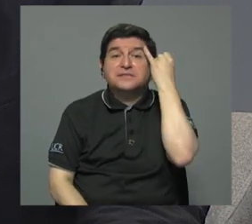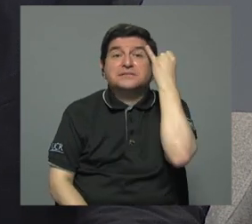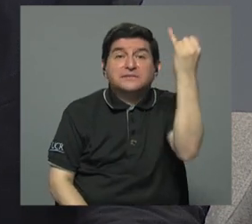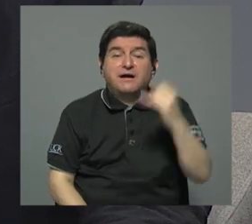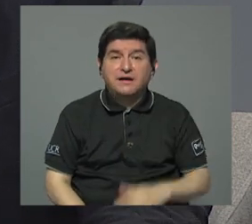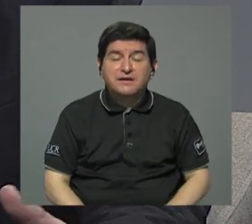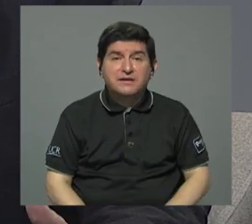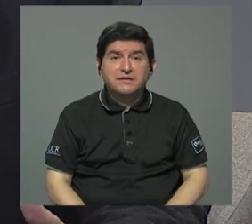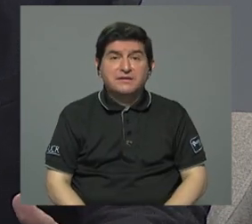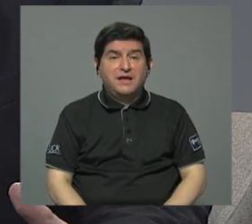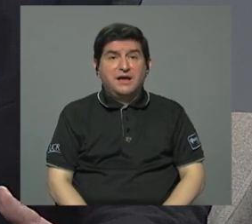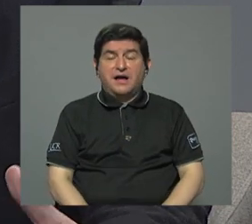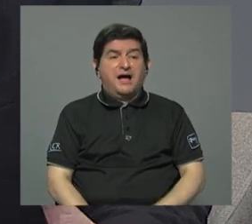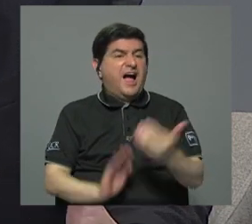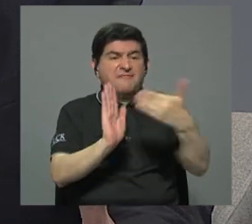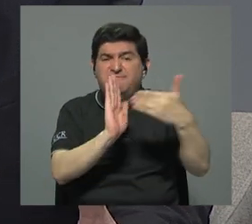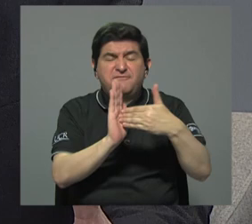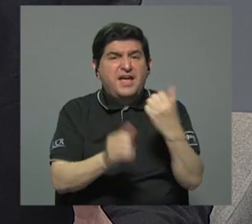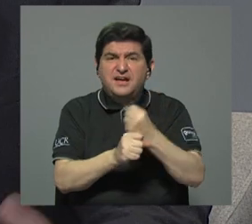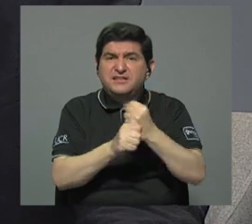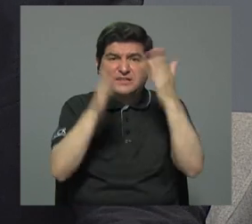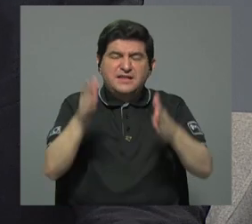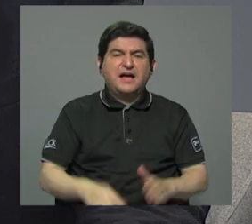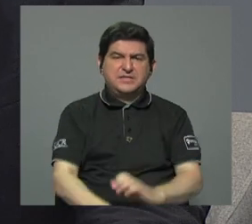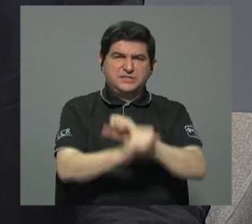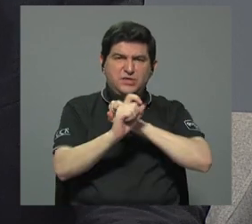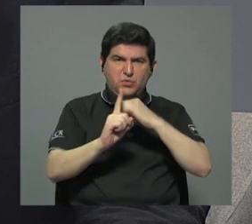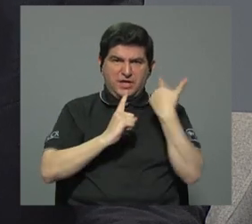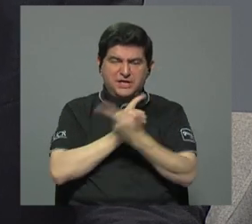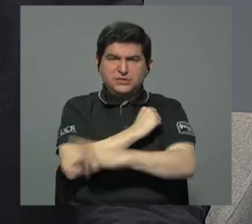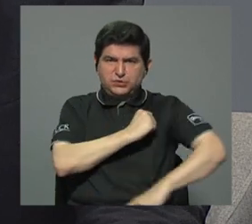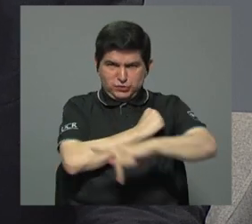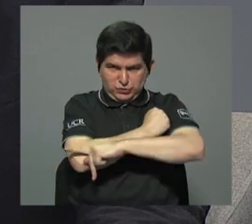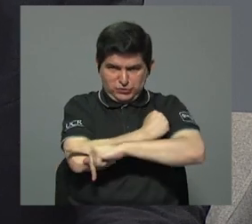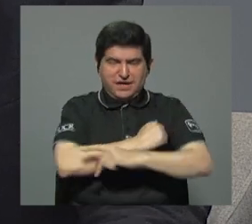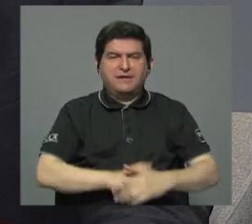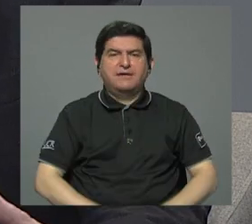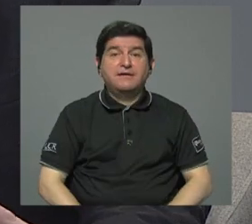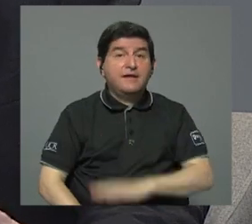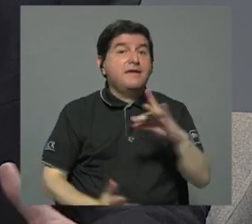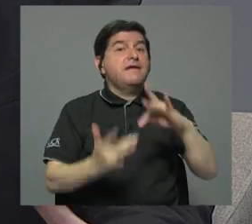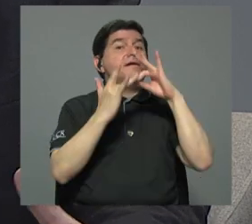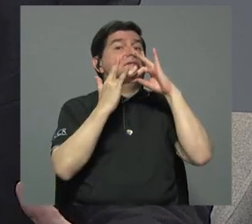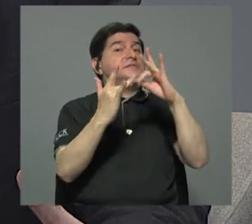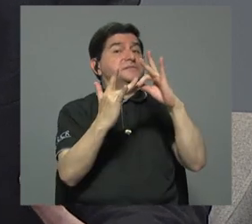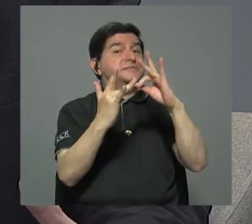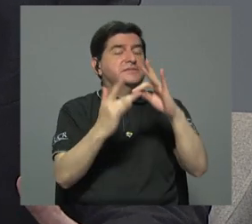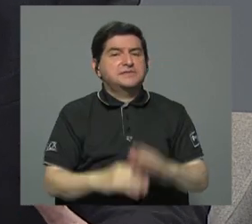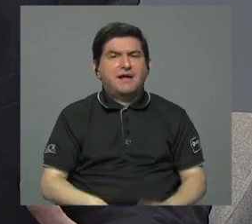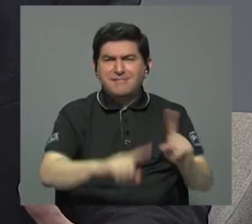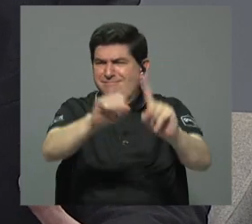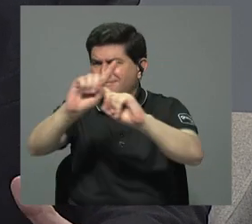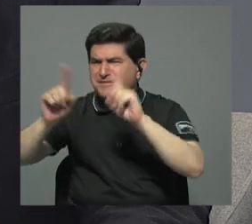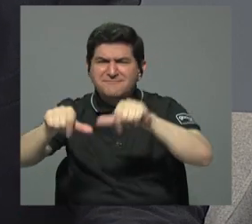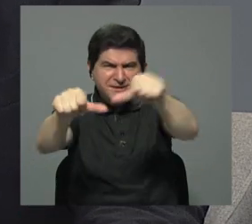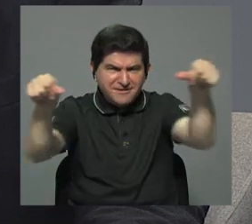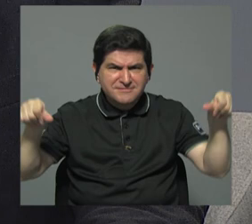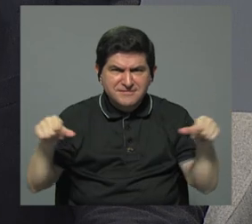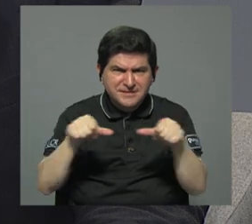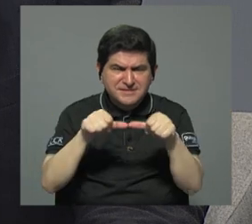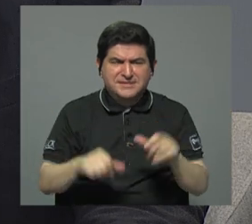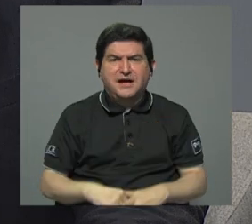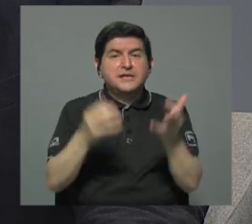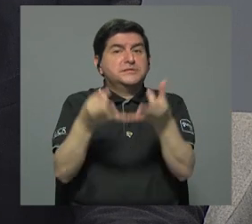parece que es ruinosa para los trabajadores, para la seguridad social de este país, y especialmente para una serie de sectores que